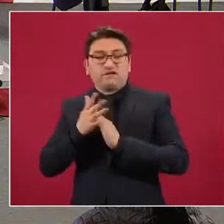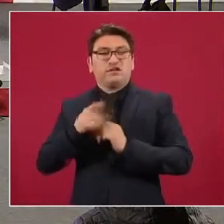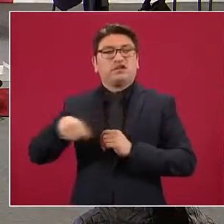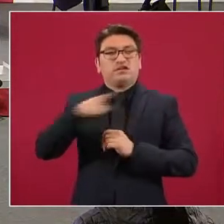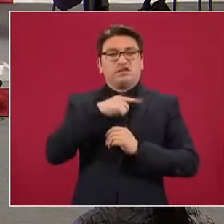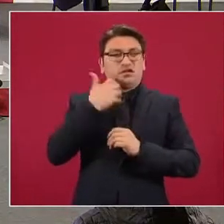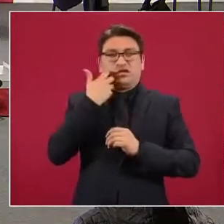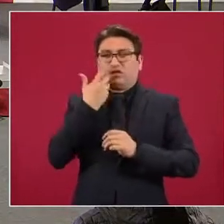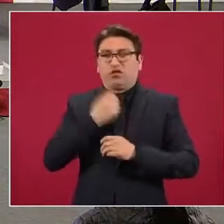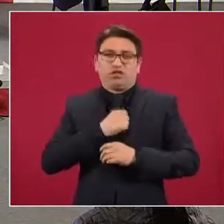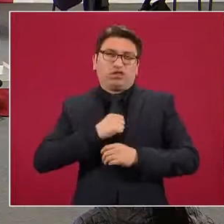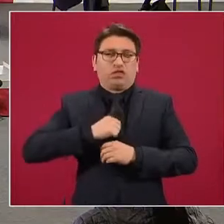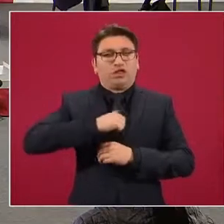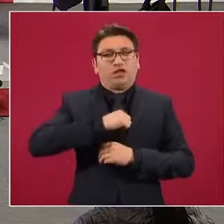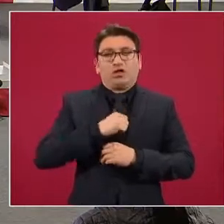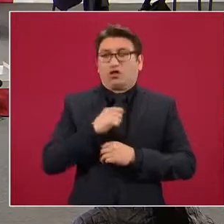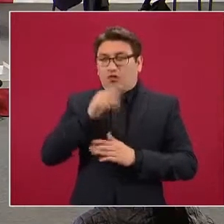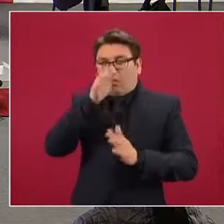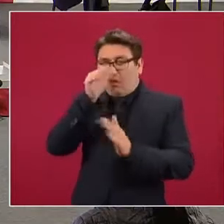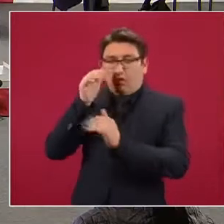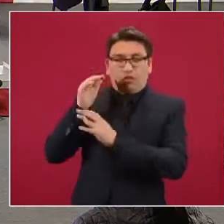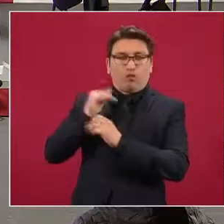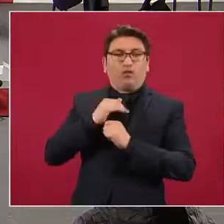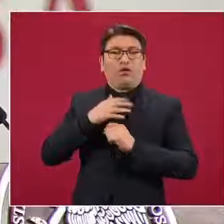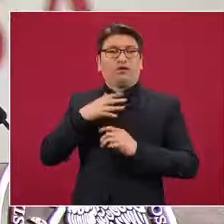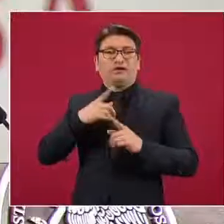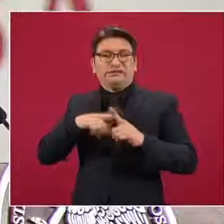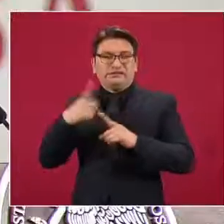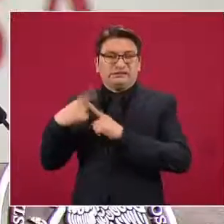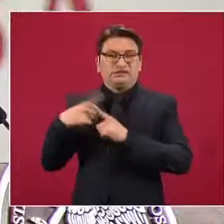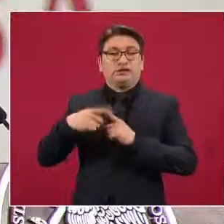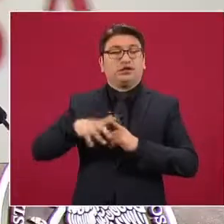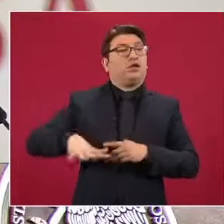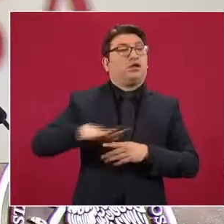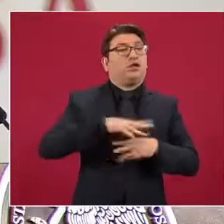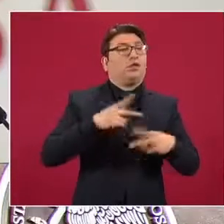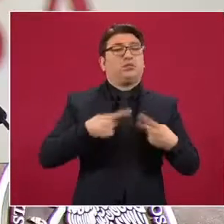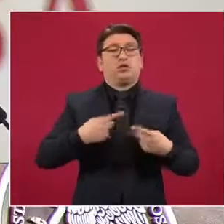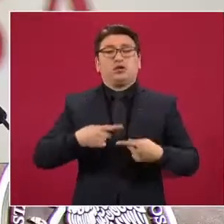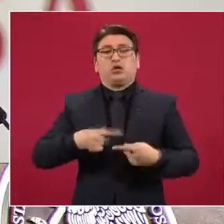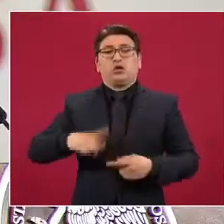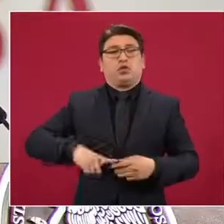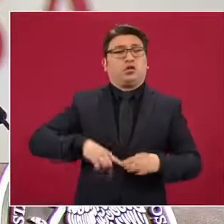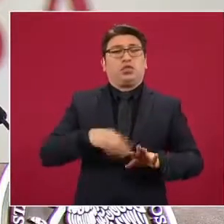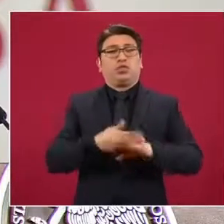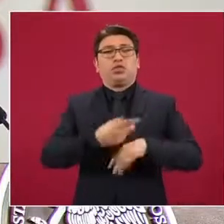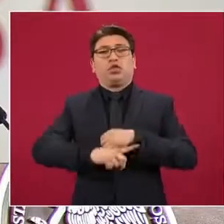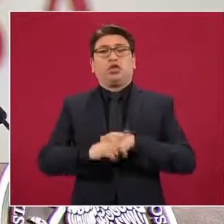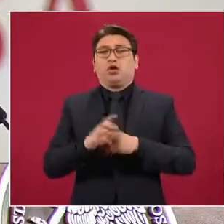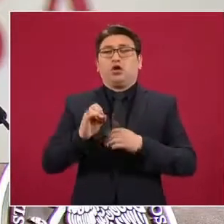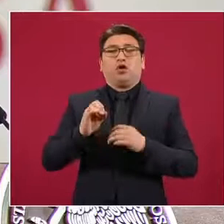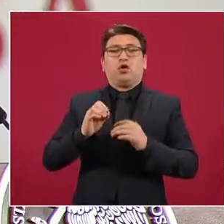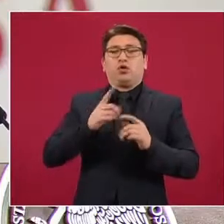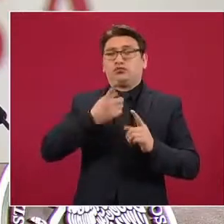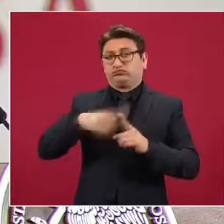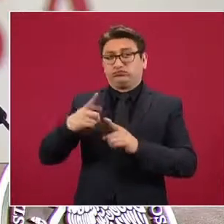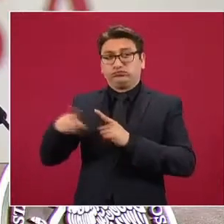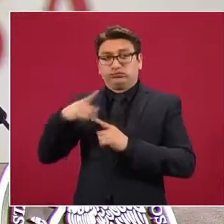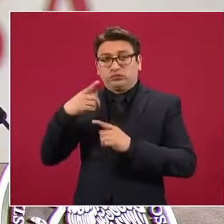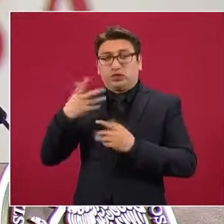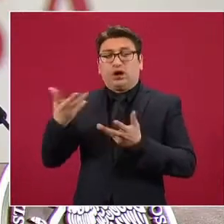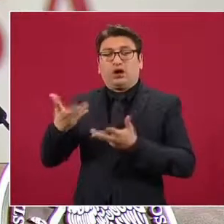influencias, los acuerdos inescrupulosos que afectan la hacienda pública o mediante la mera especulación, se